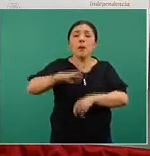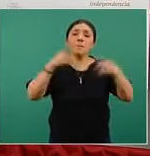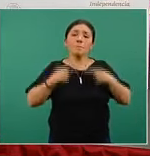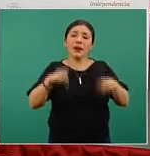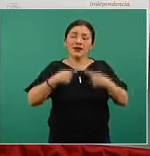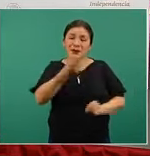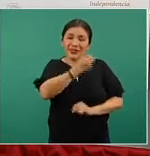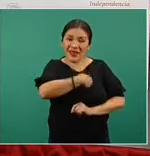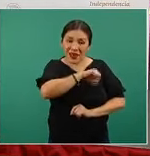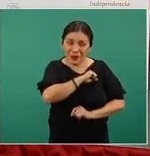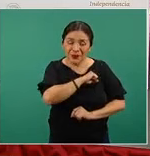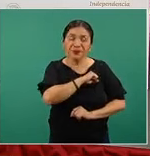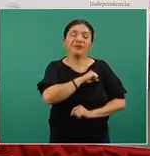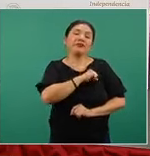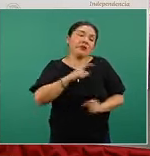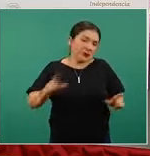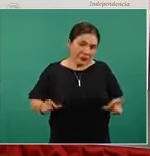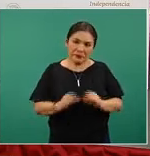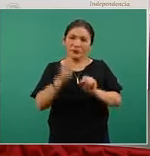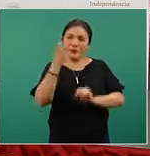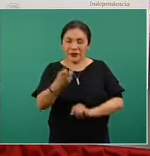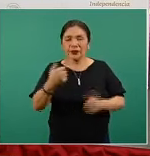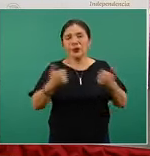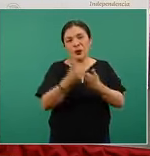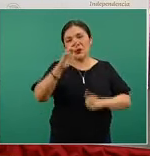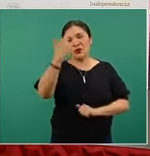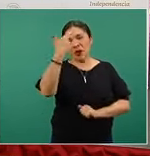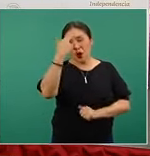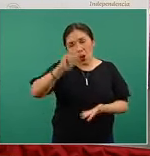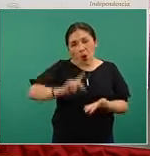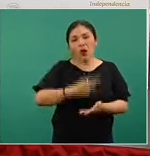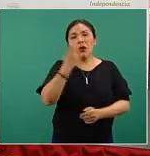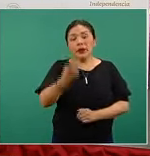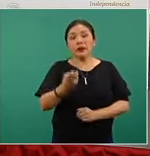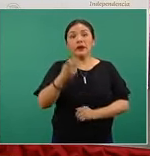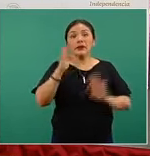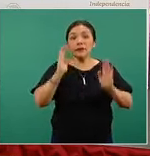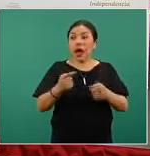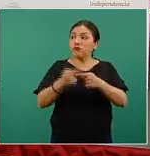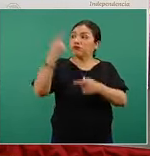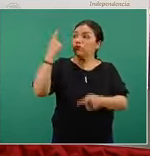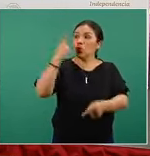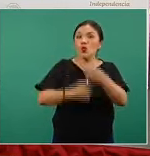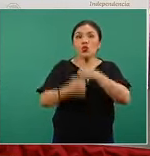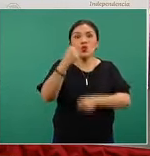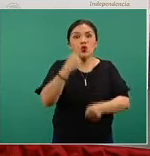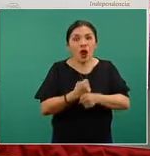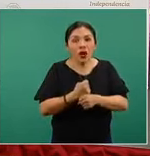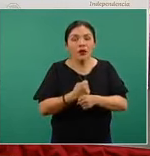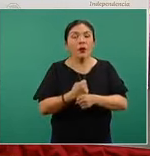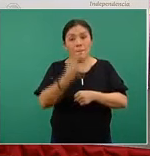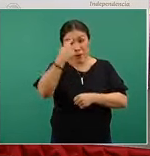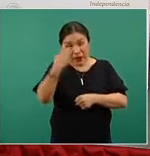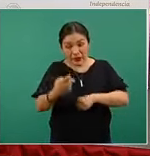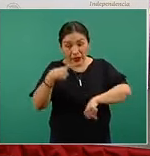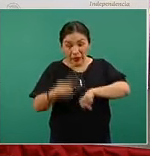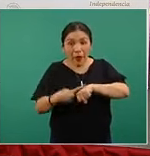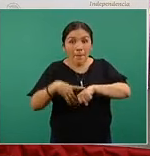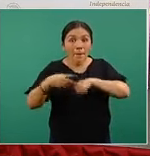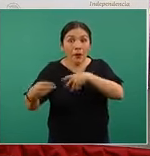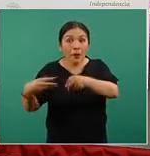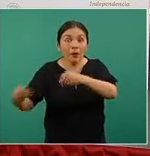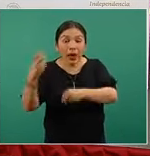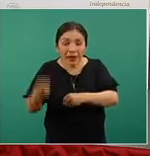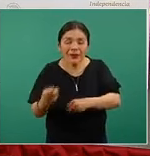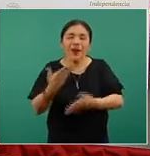población pues dicho esto y recordando nuevamente pues que estamos a más de un año de esta pandemia vamos